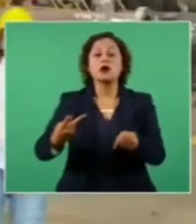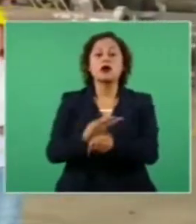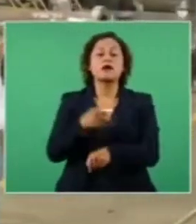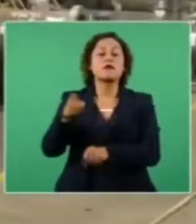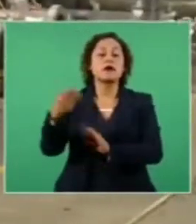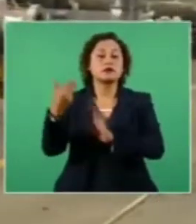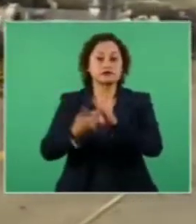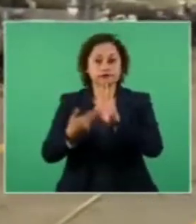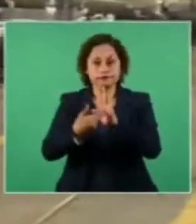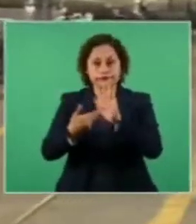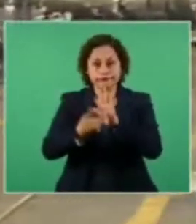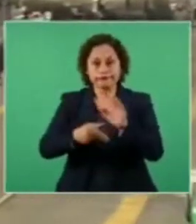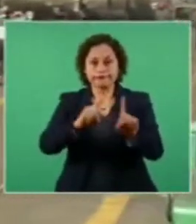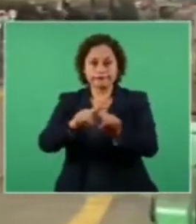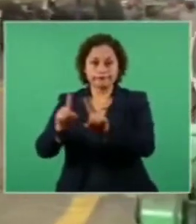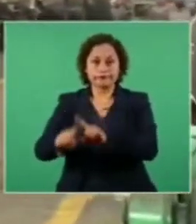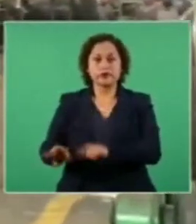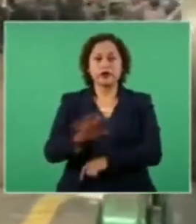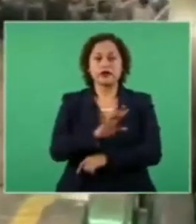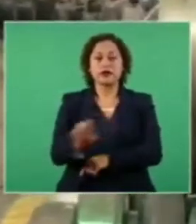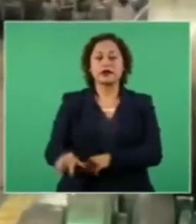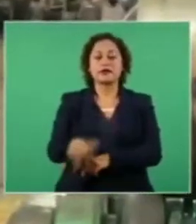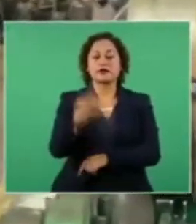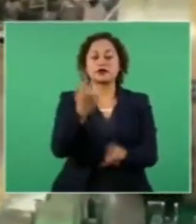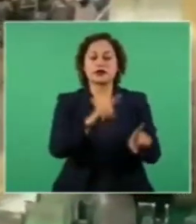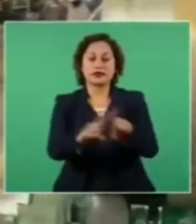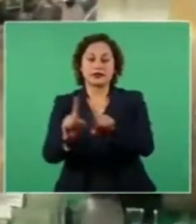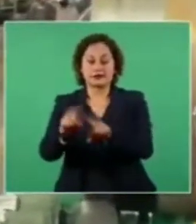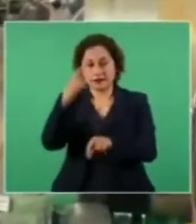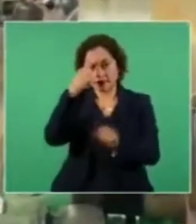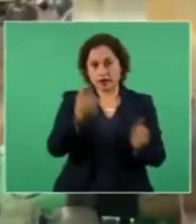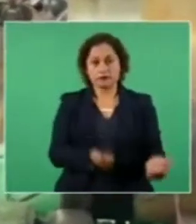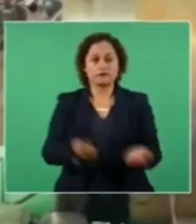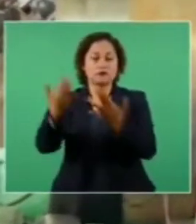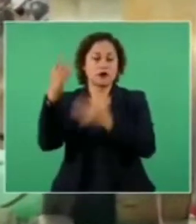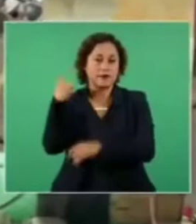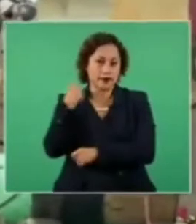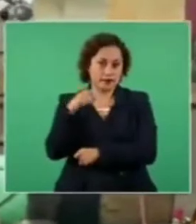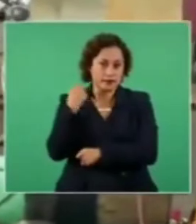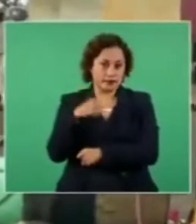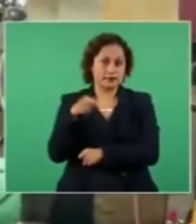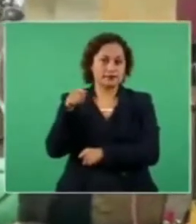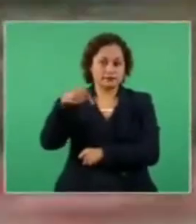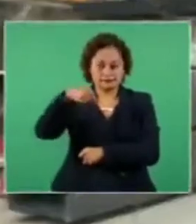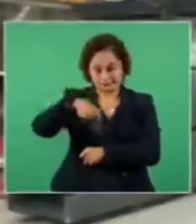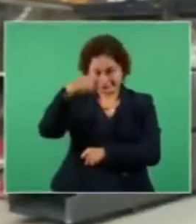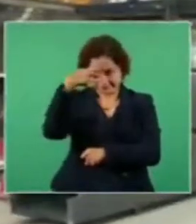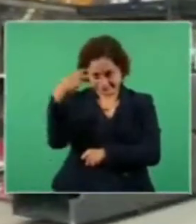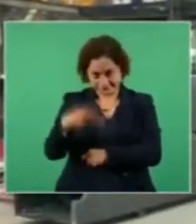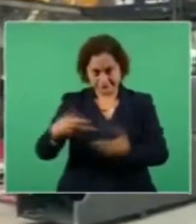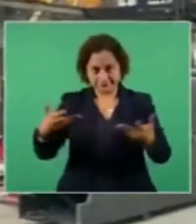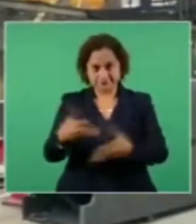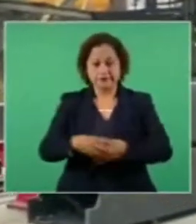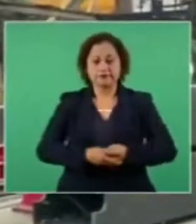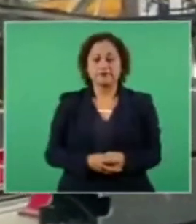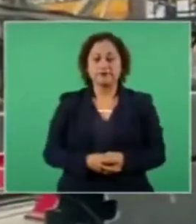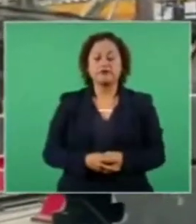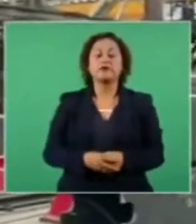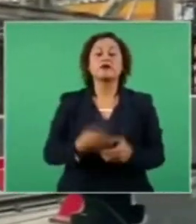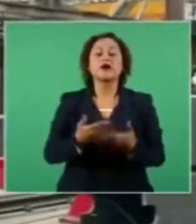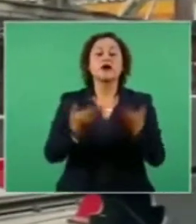taller, 503 equipos para Dos Bocas. Se construyen aquí en México. En